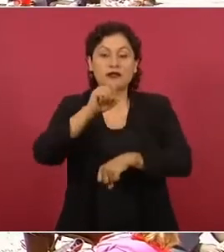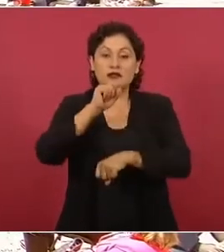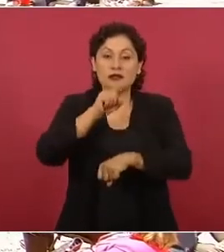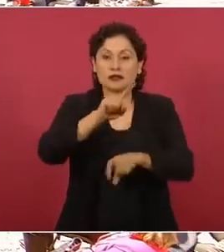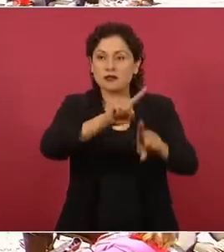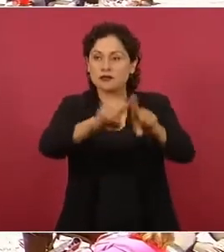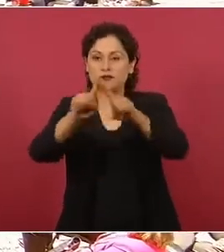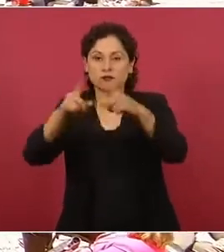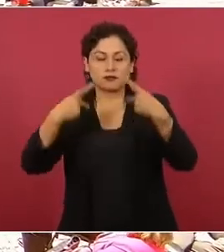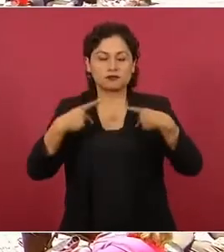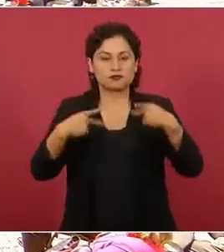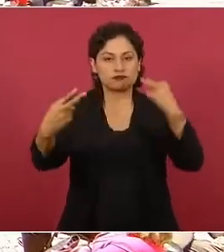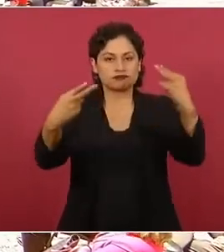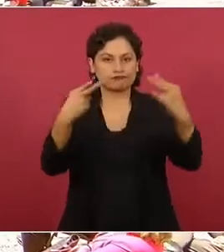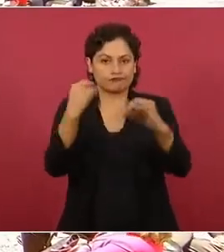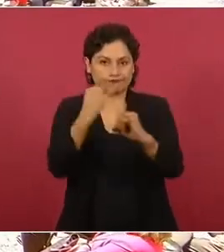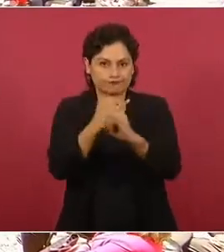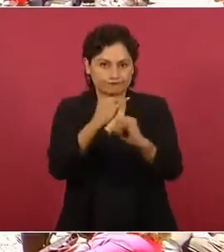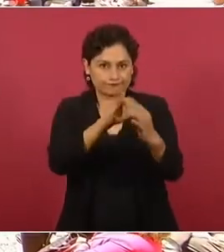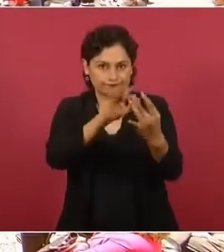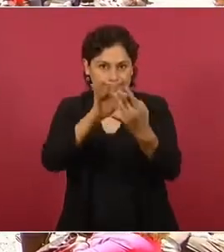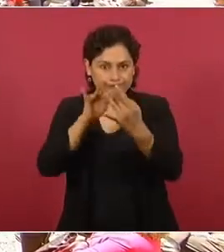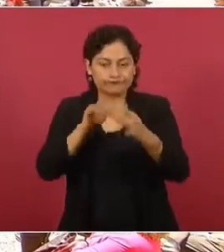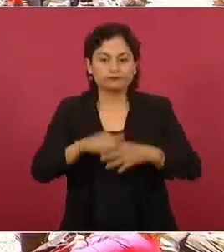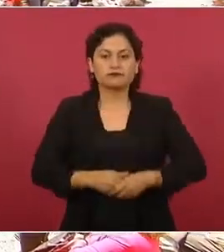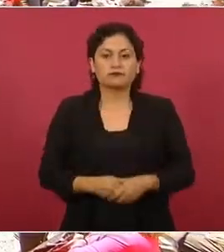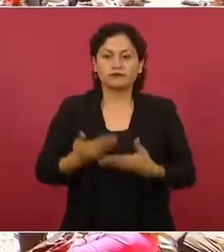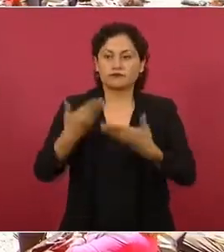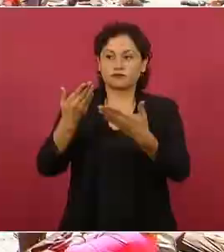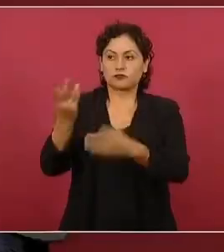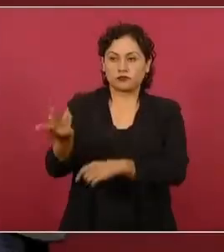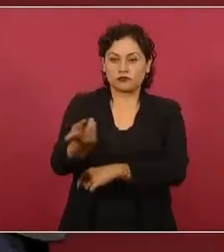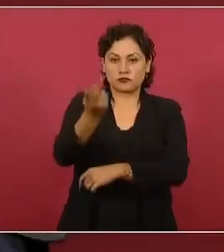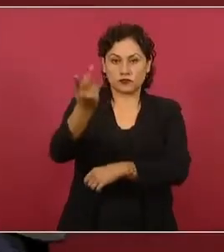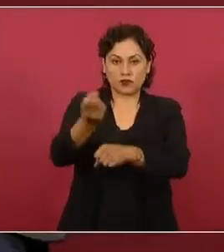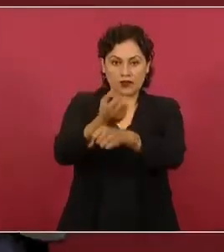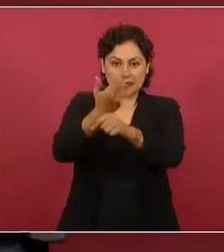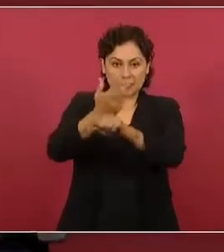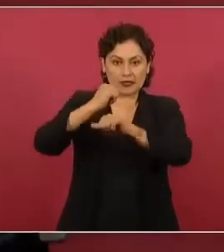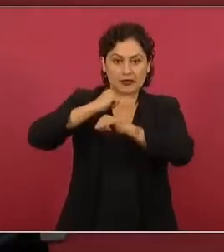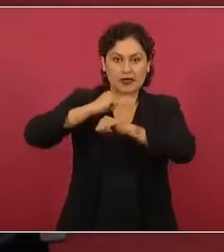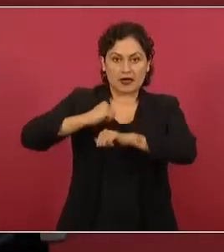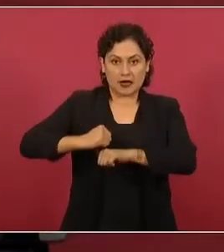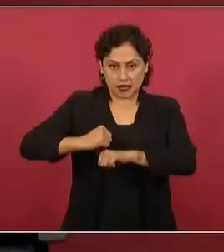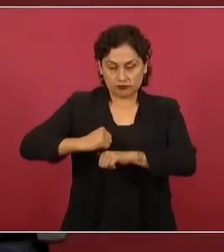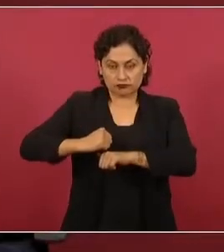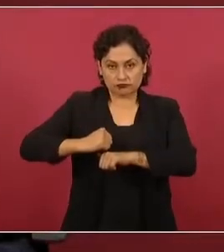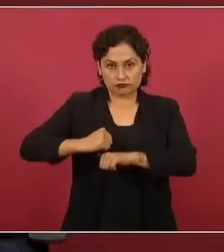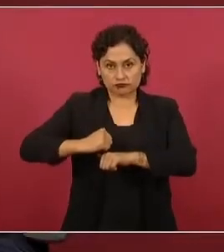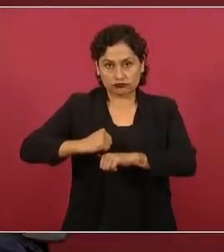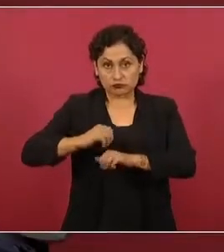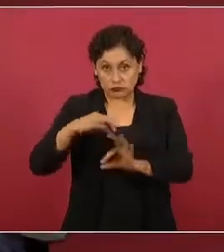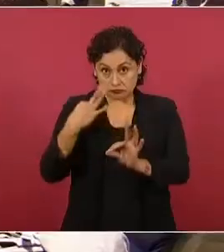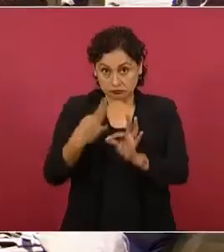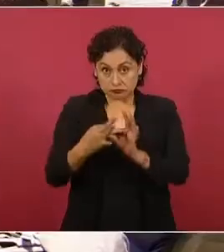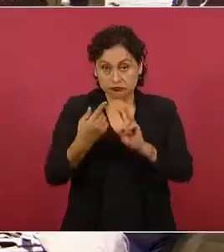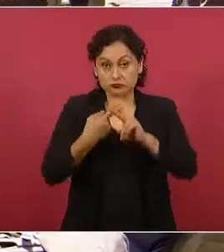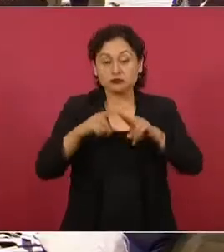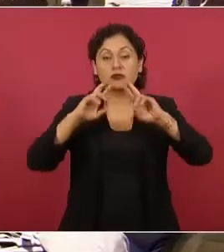vía remota. Pregunto al secretario general y jurídico si contamos con el quórum reglamentario.